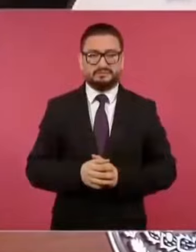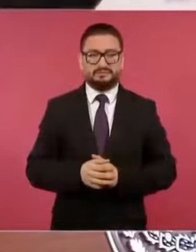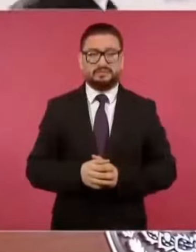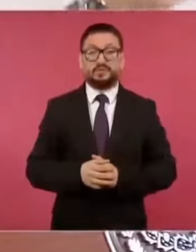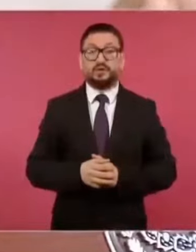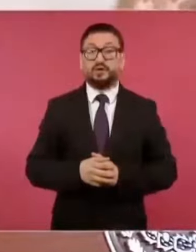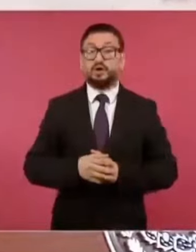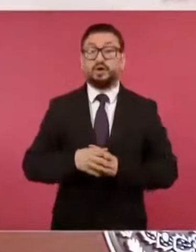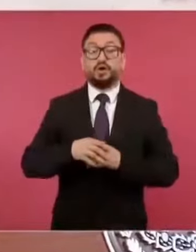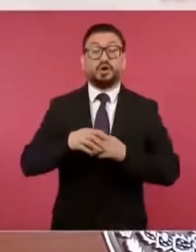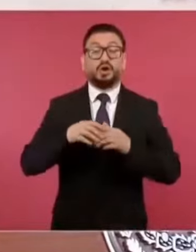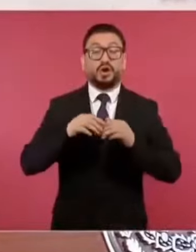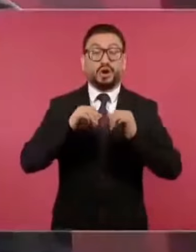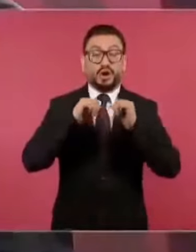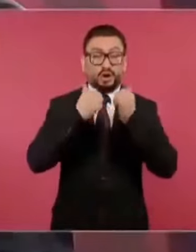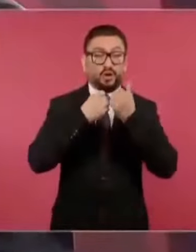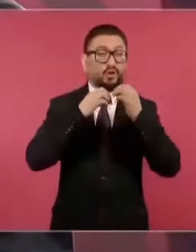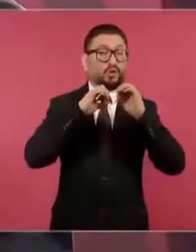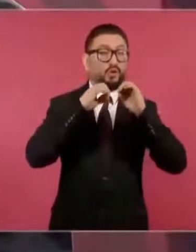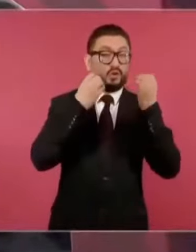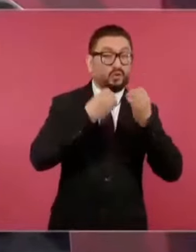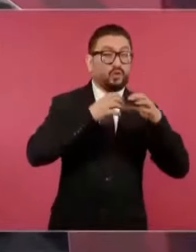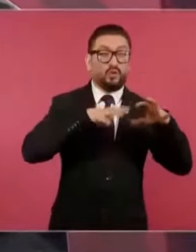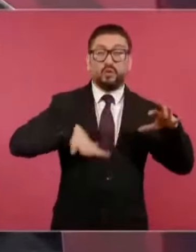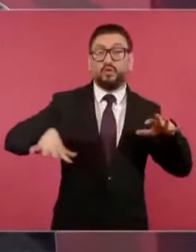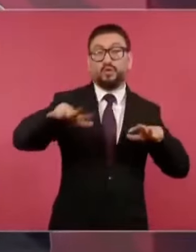No son todas las organizaciones.